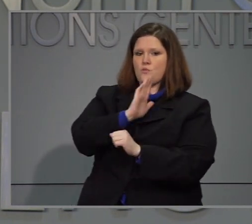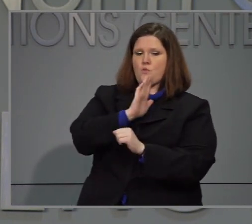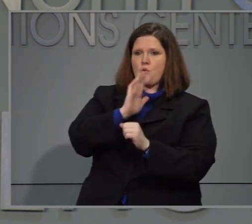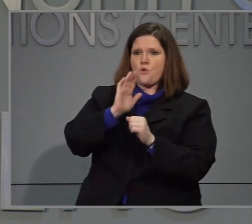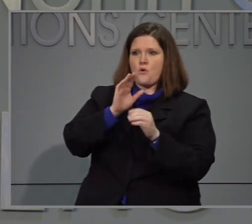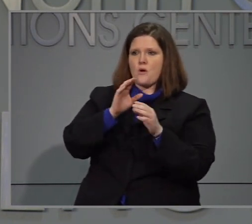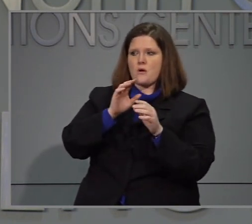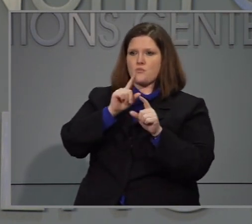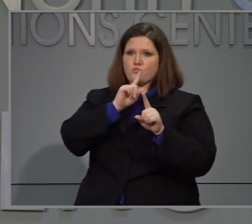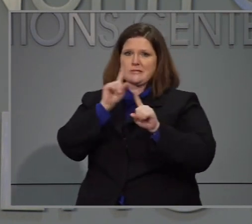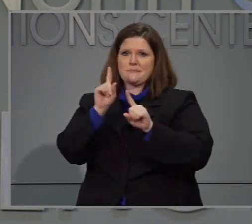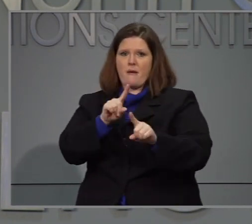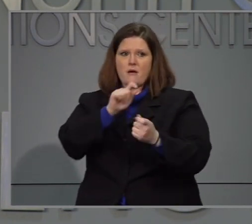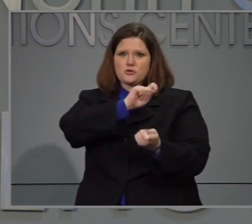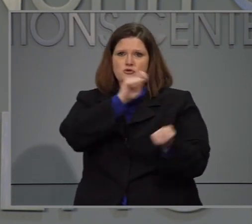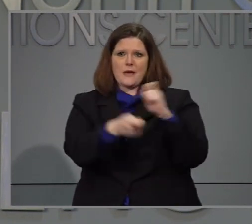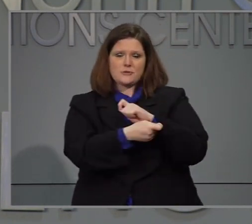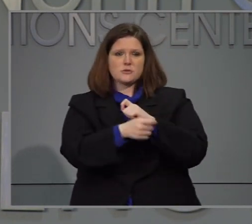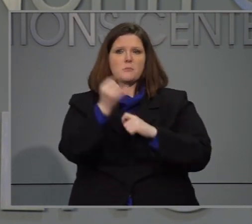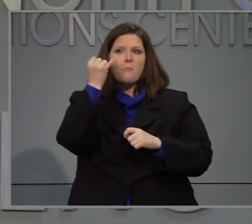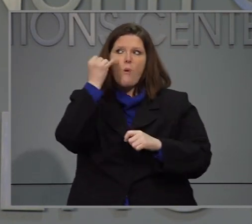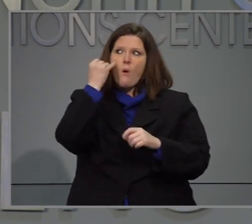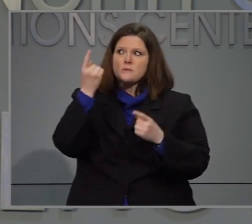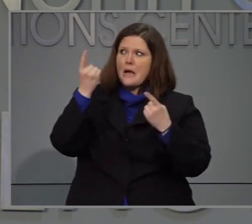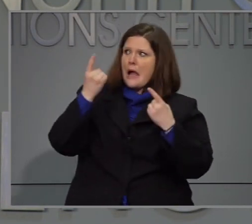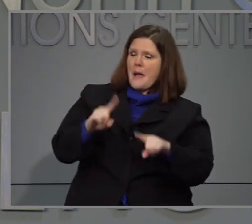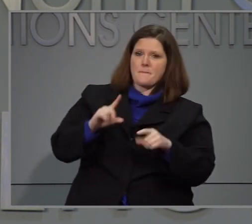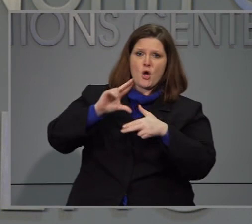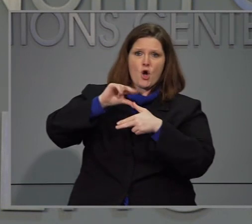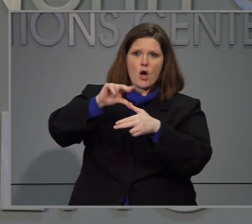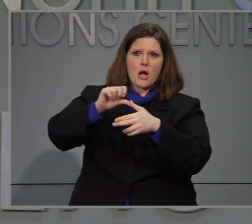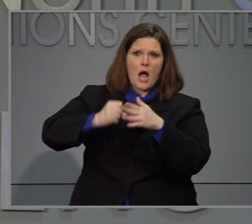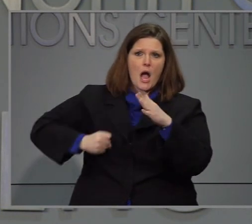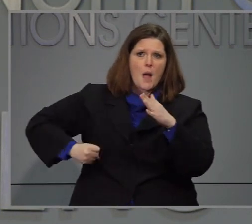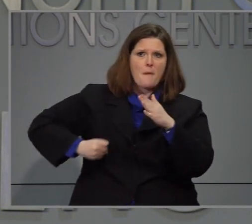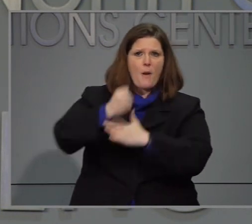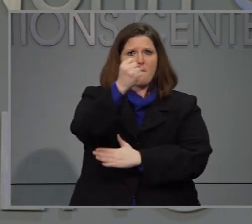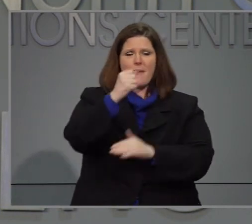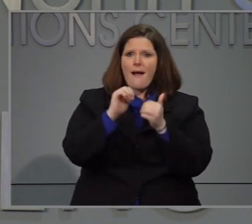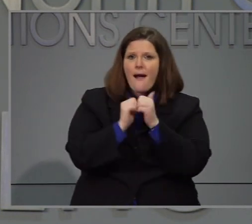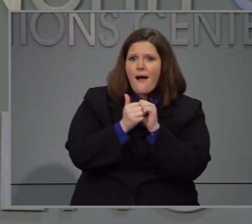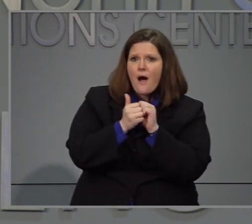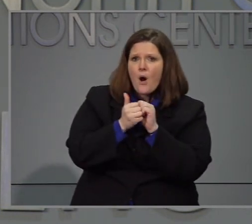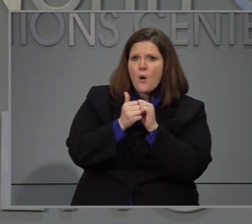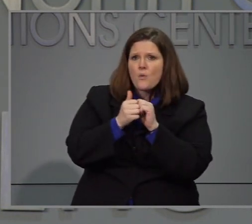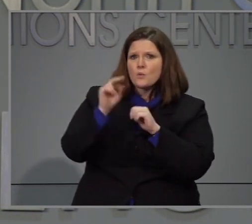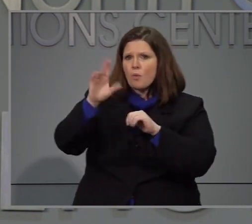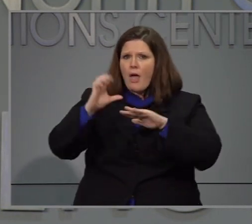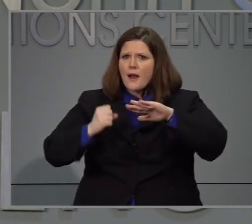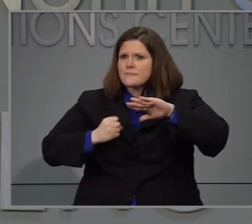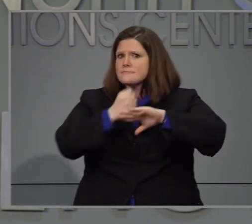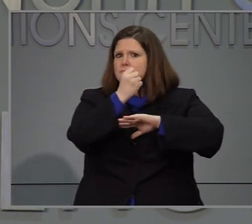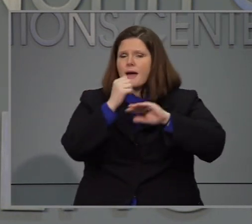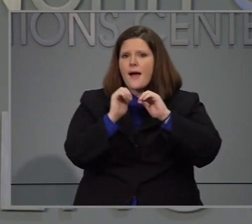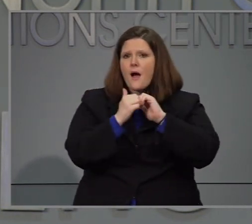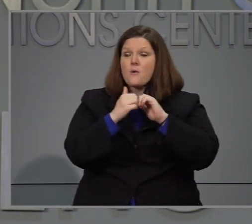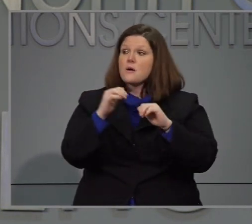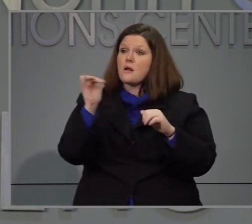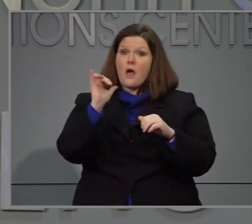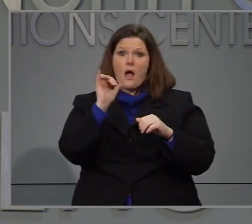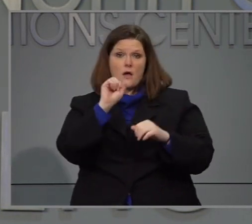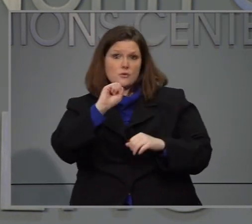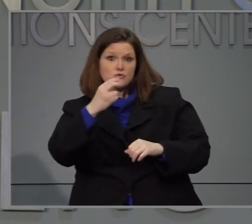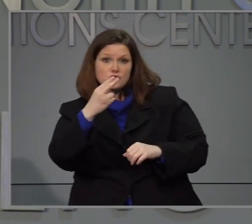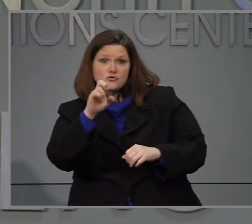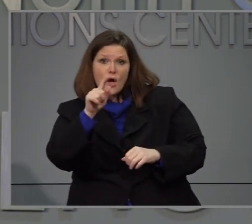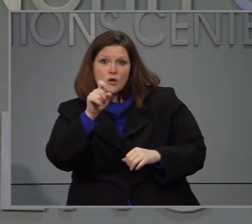preparaciones o cambios van a hacer si es que llega un huracán a nuestras costas pronto? ¿Cómo van a manejar el Estado, por